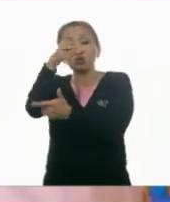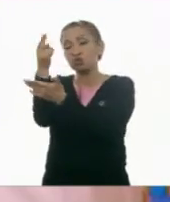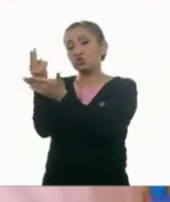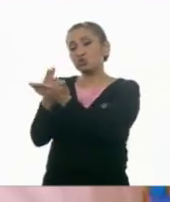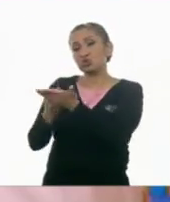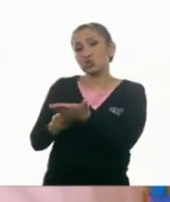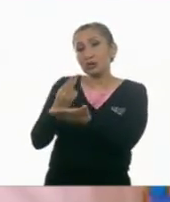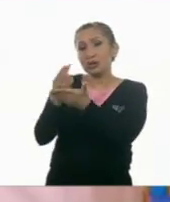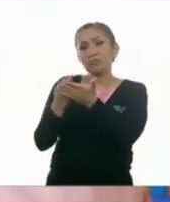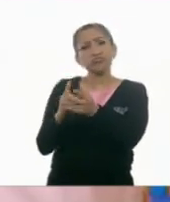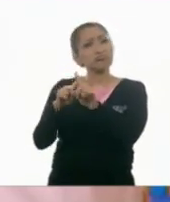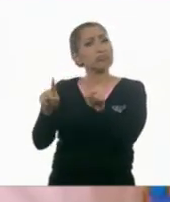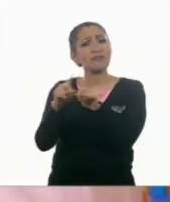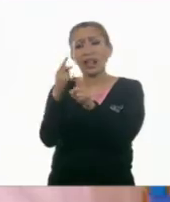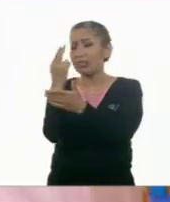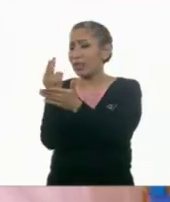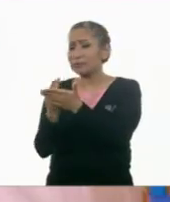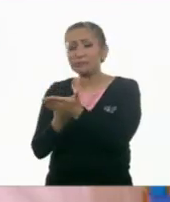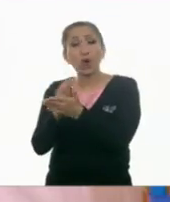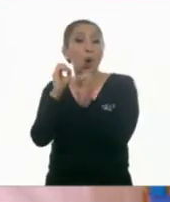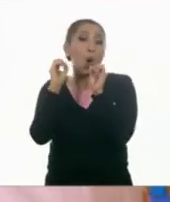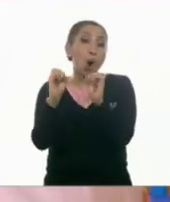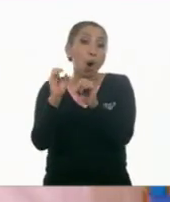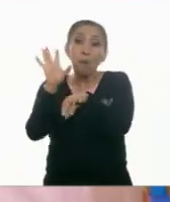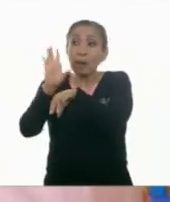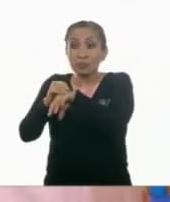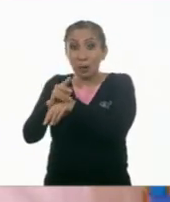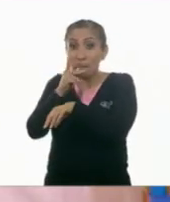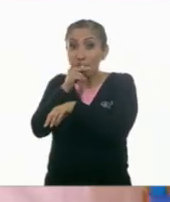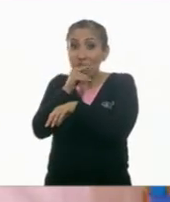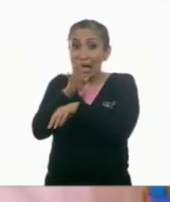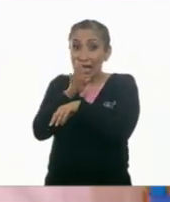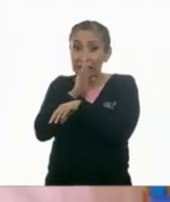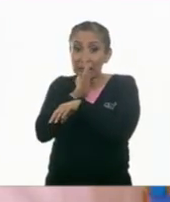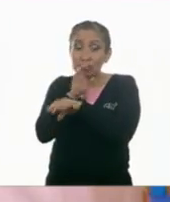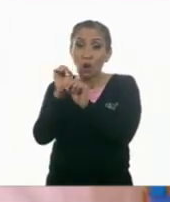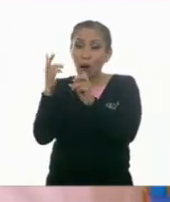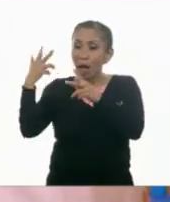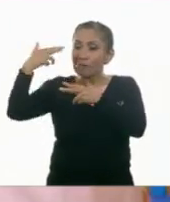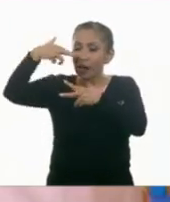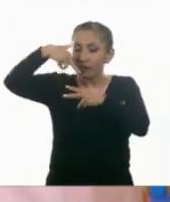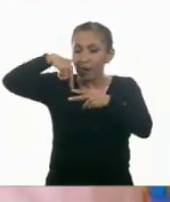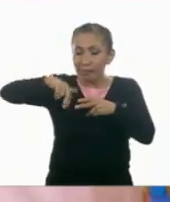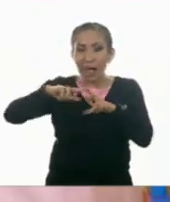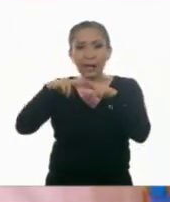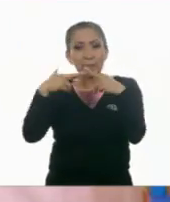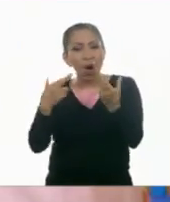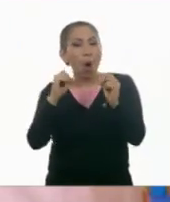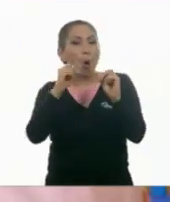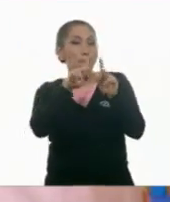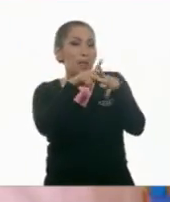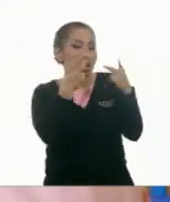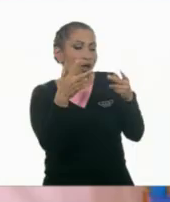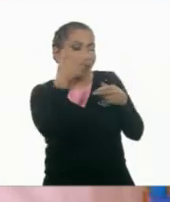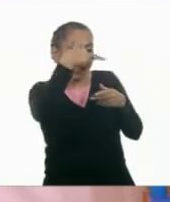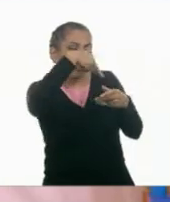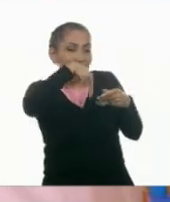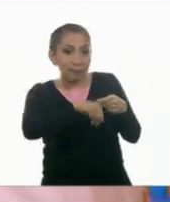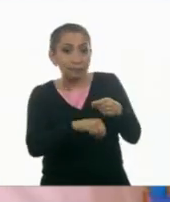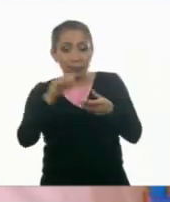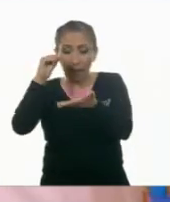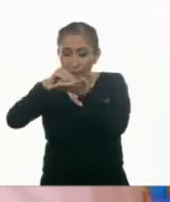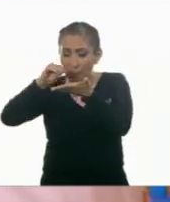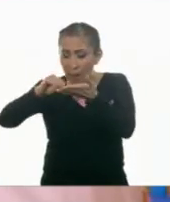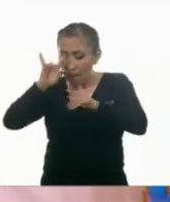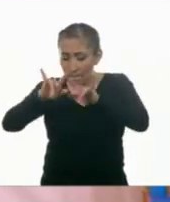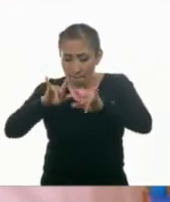que prefieran, con dibujos o, si se los autorizan sus papás, con recortes de revistas o periódicos.